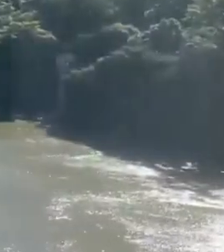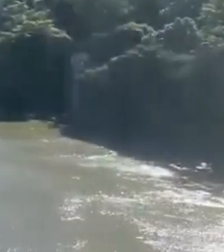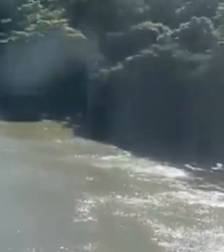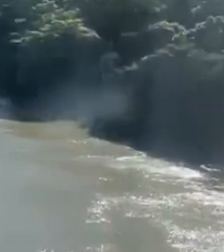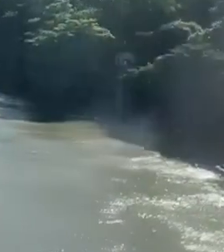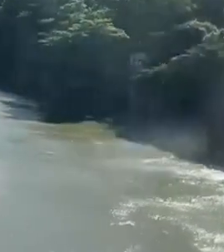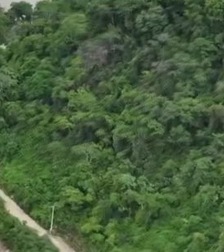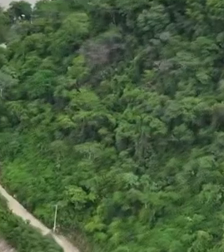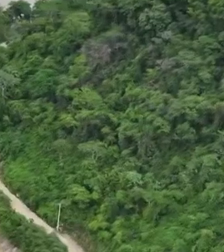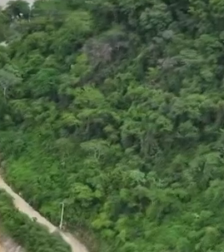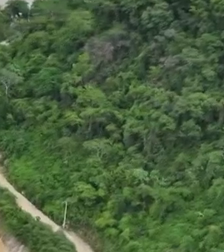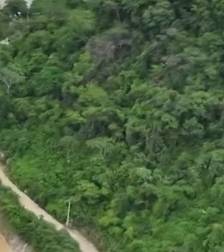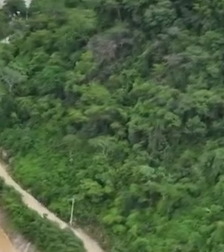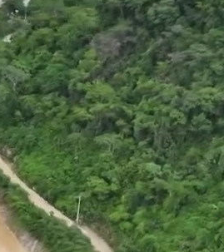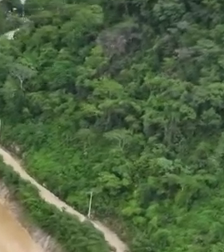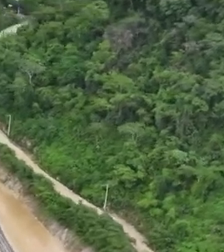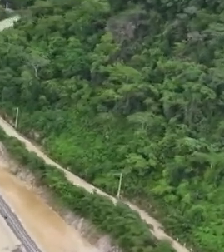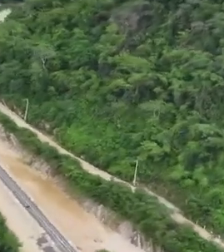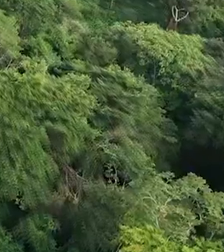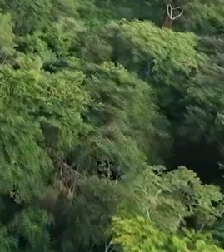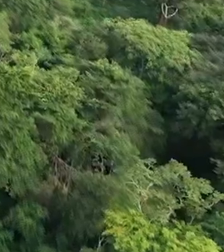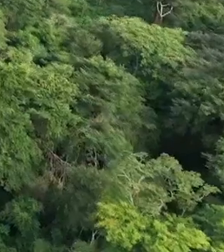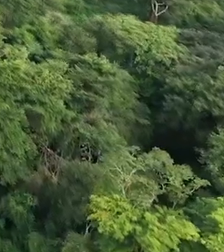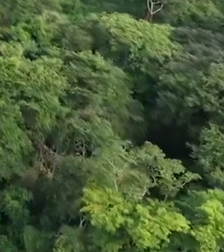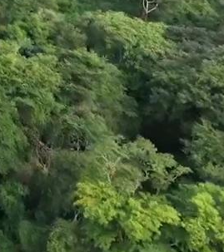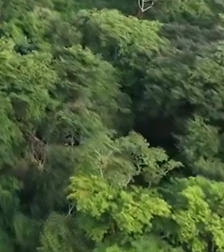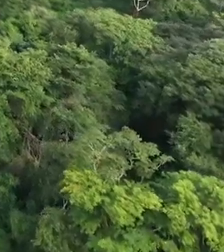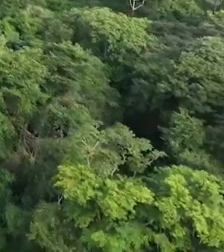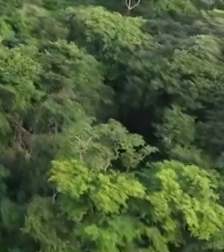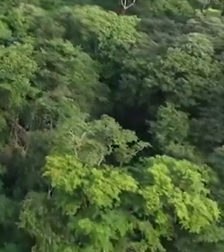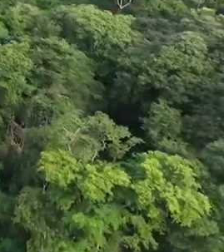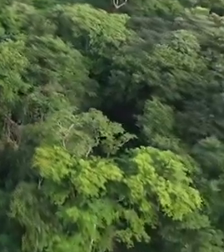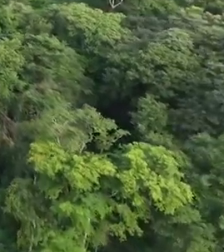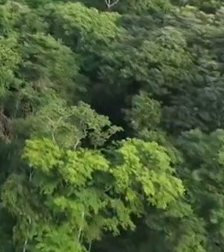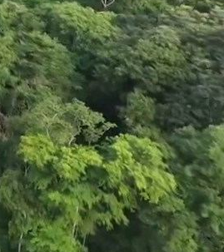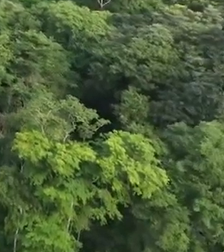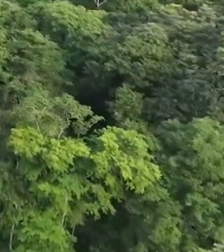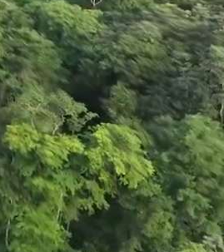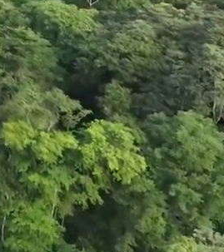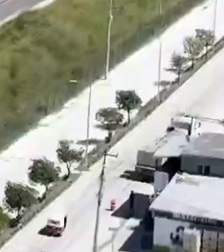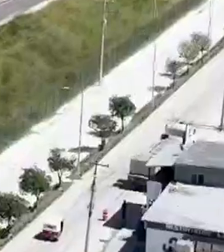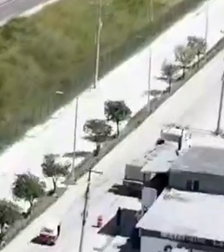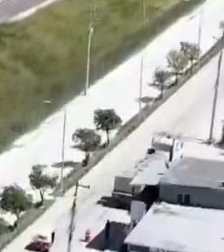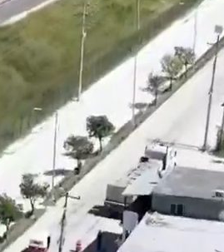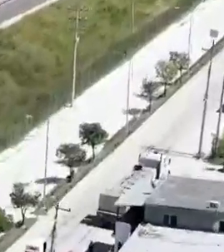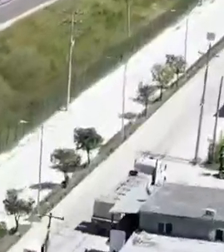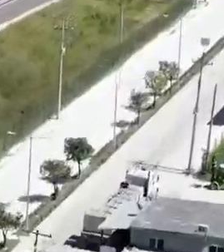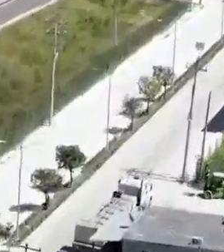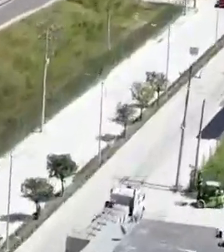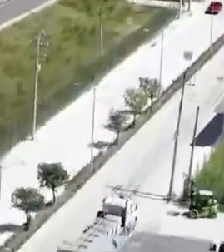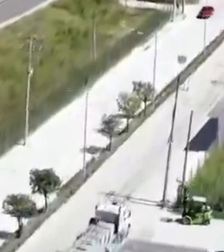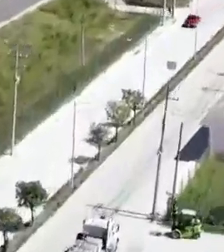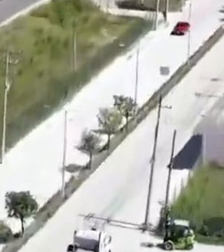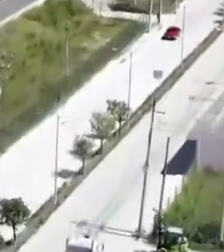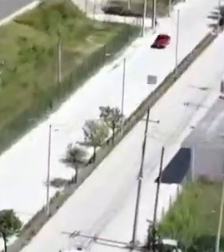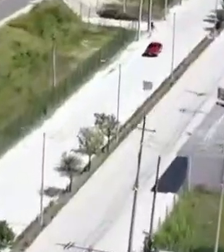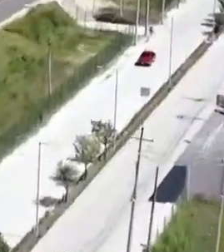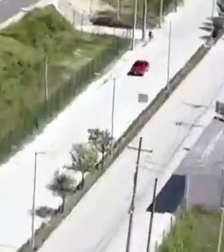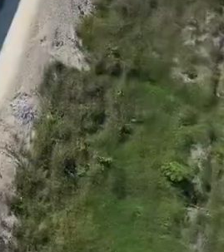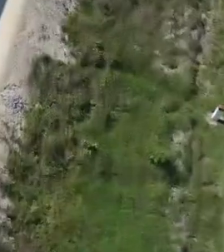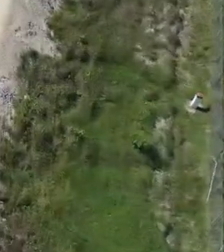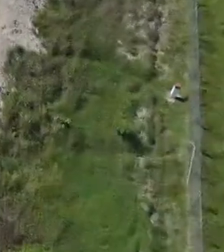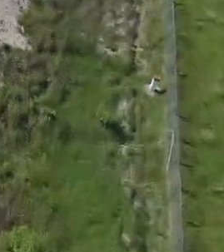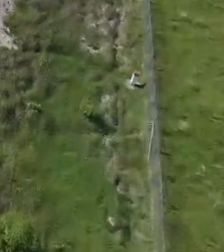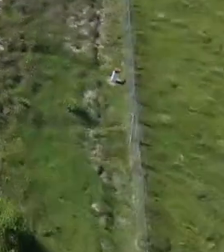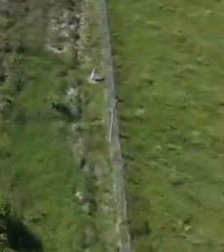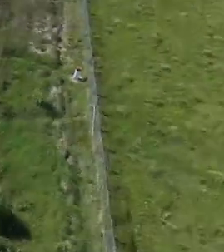esta construcción de esta estación en la máscara de Pakal que podemos encontrar en el museo que